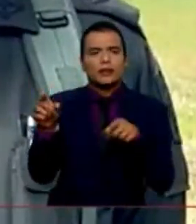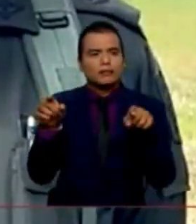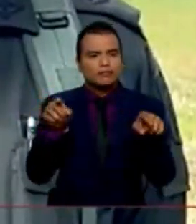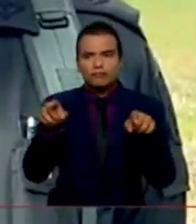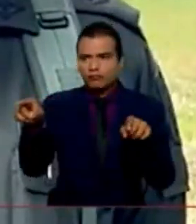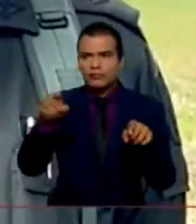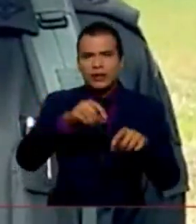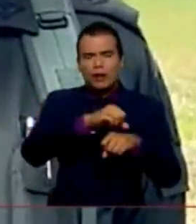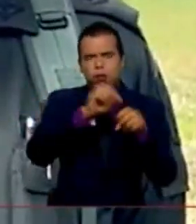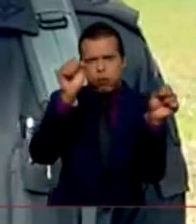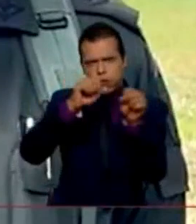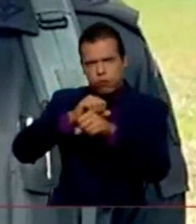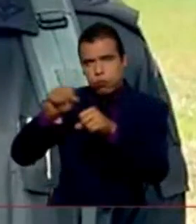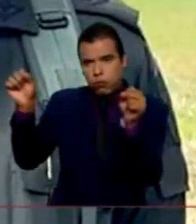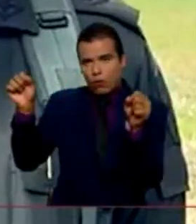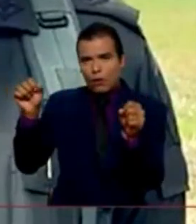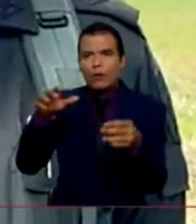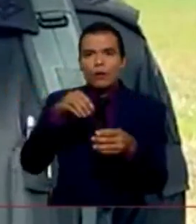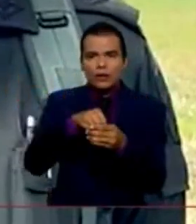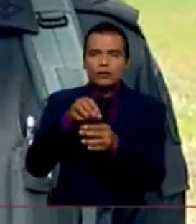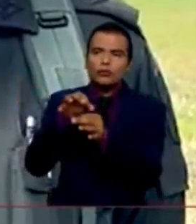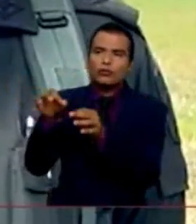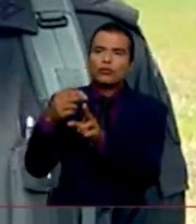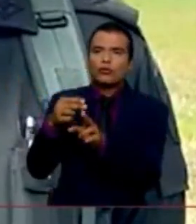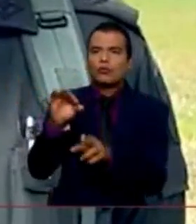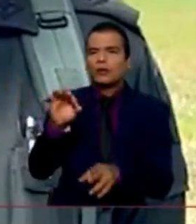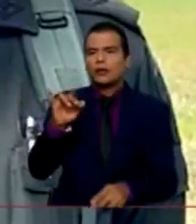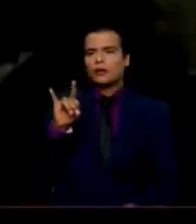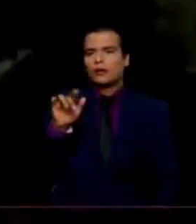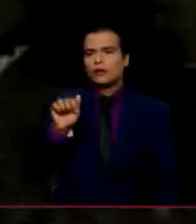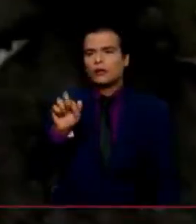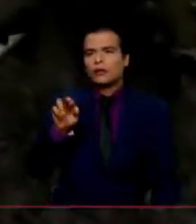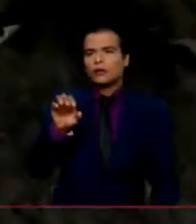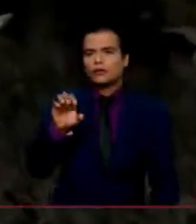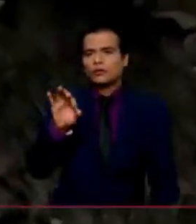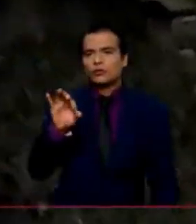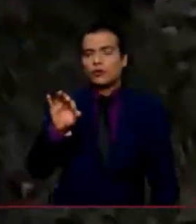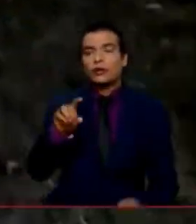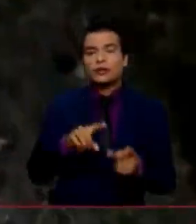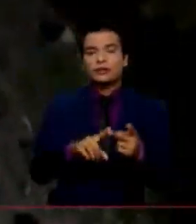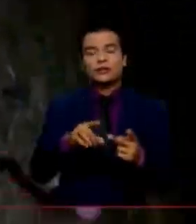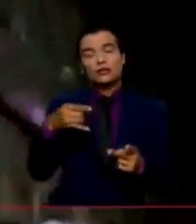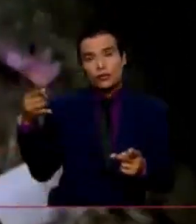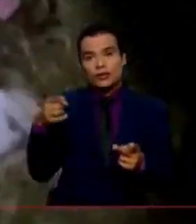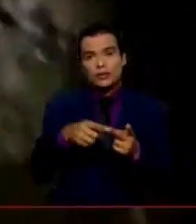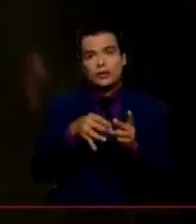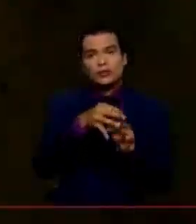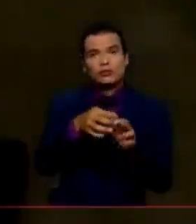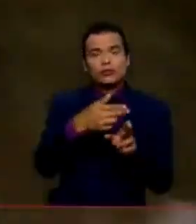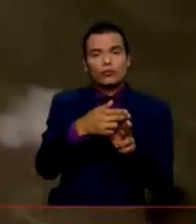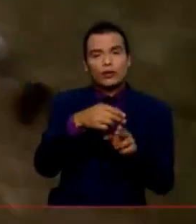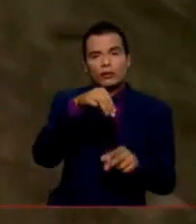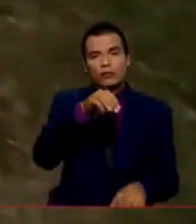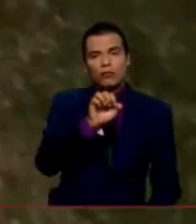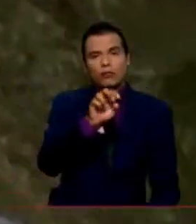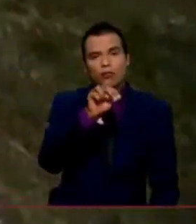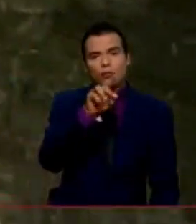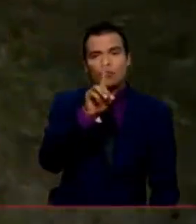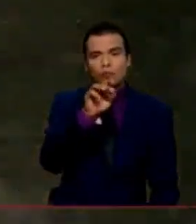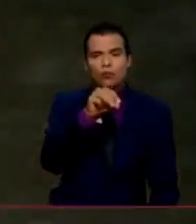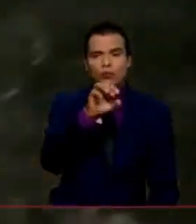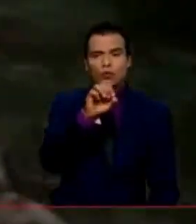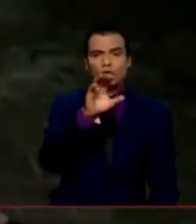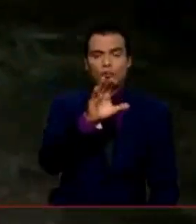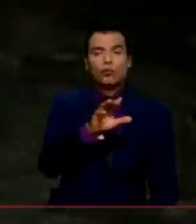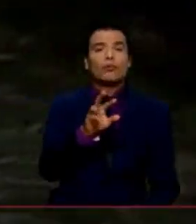instalaciones de policía en el municipio de Suárez, Cauca, pero también en el corregimiento de Mondomo. Mientras tanto, en Mondomo la fuerza pública realizó la